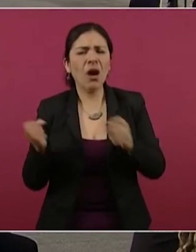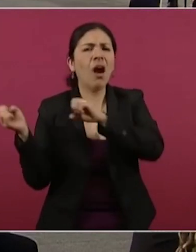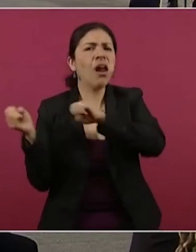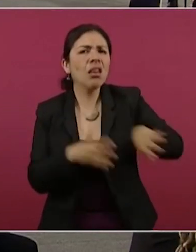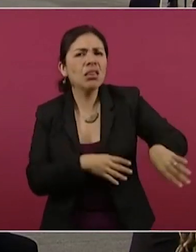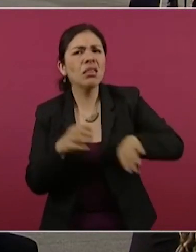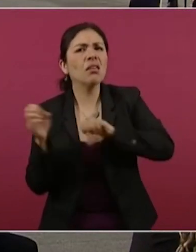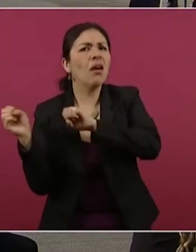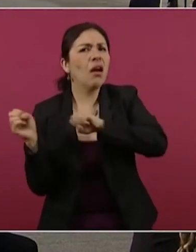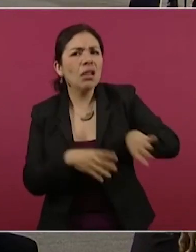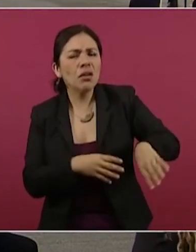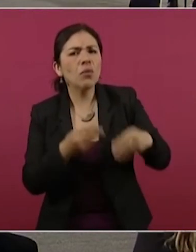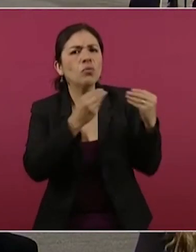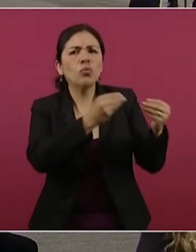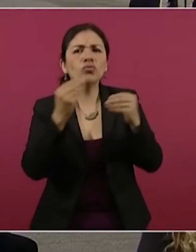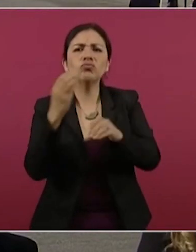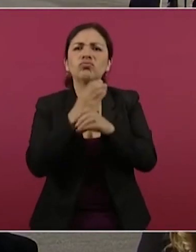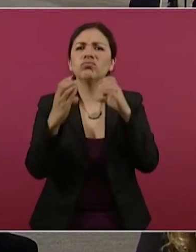abandonados